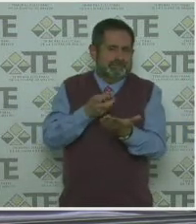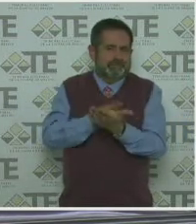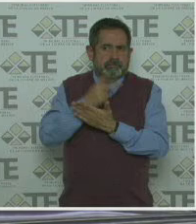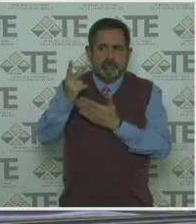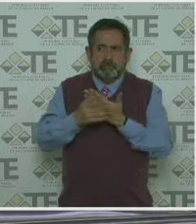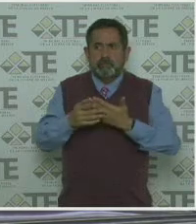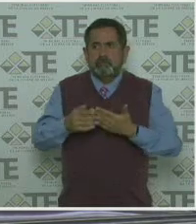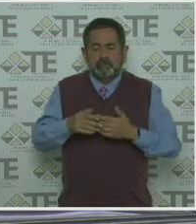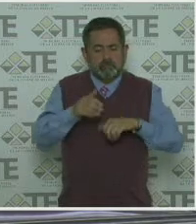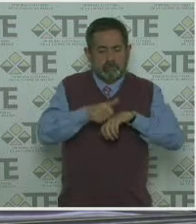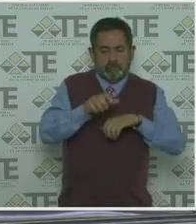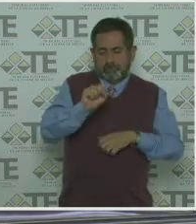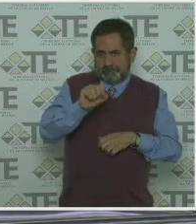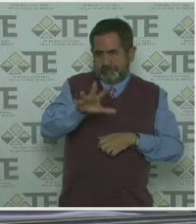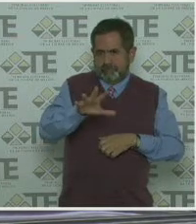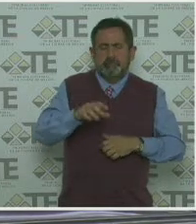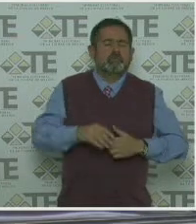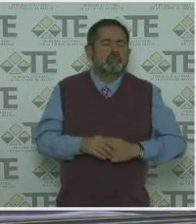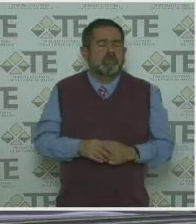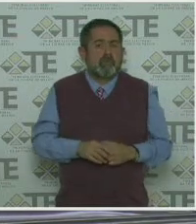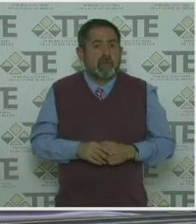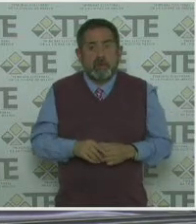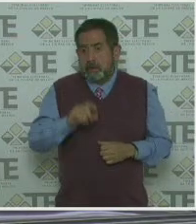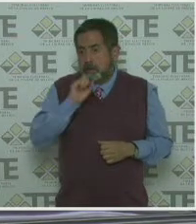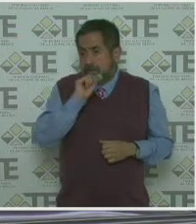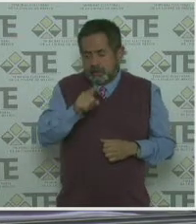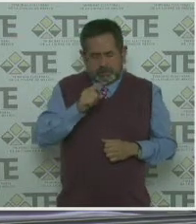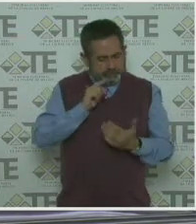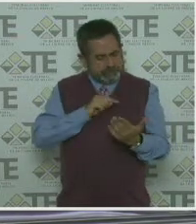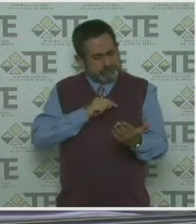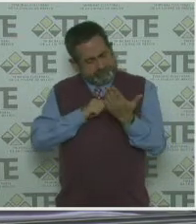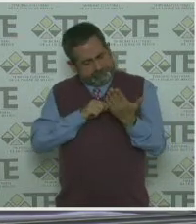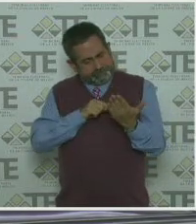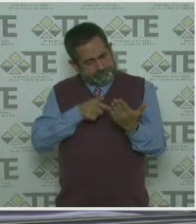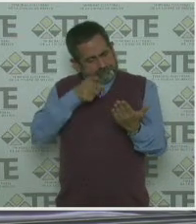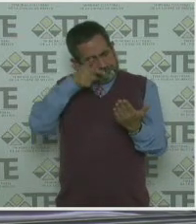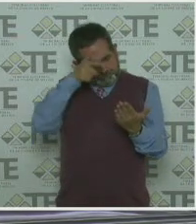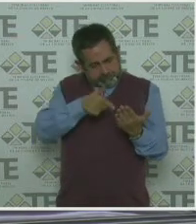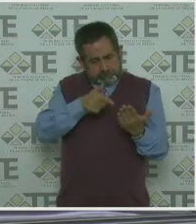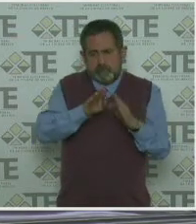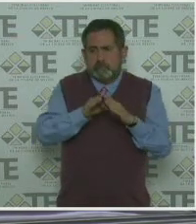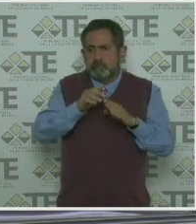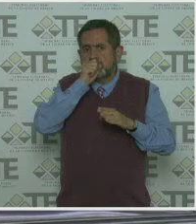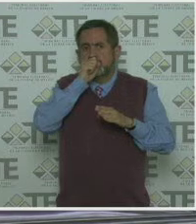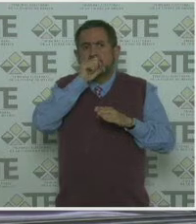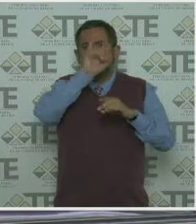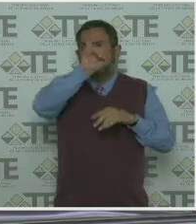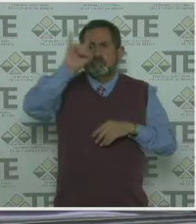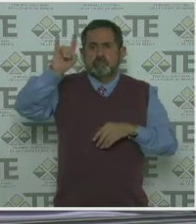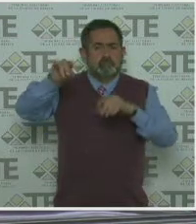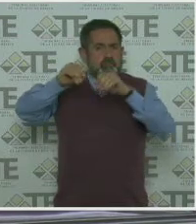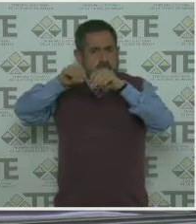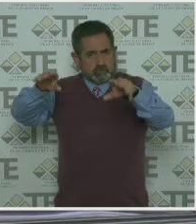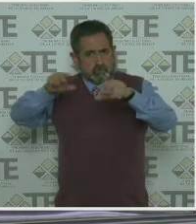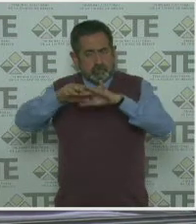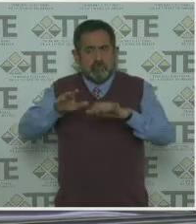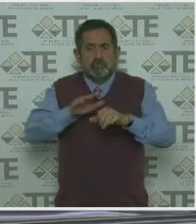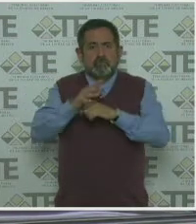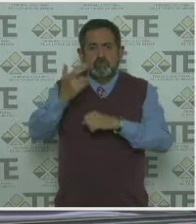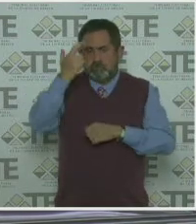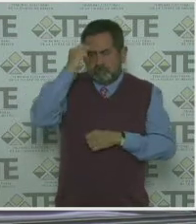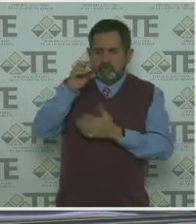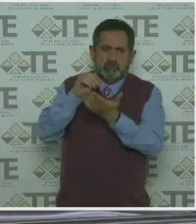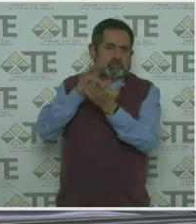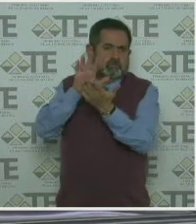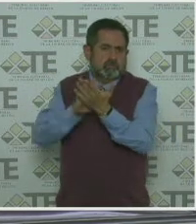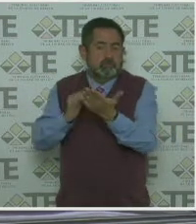proyecto, al que el 65. Y en la misma se advierte que tanto la cédula de publicación en estrados como la razón de